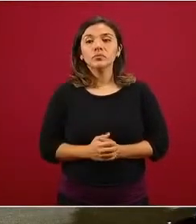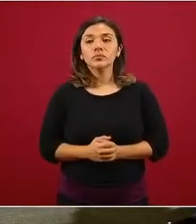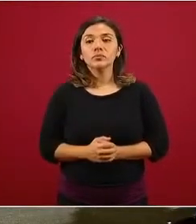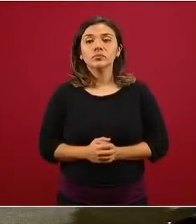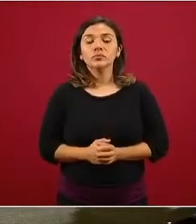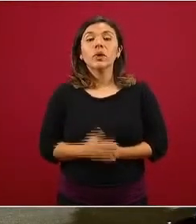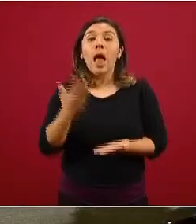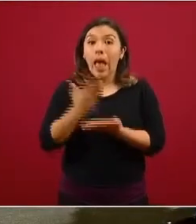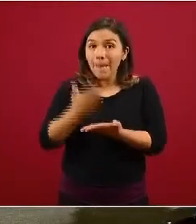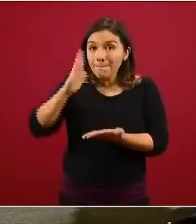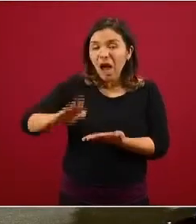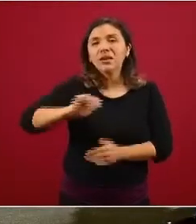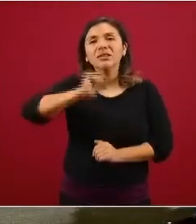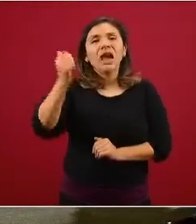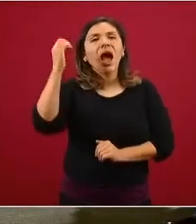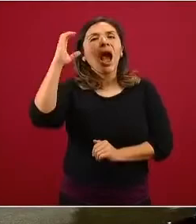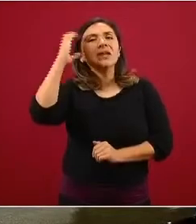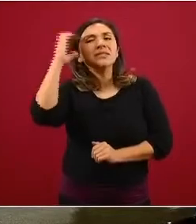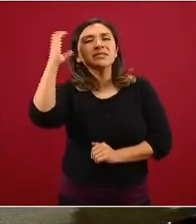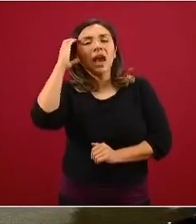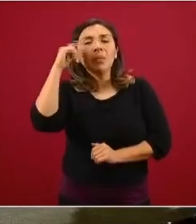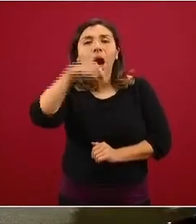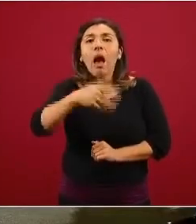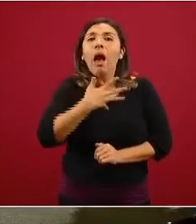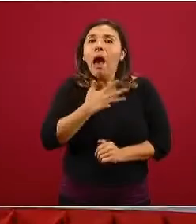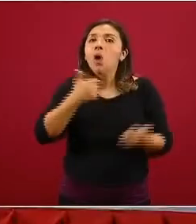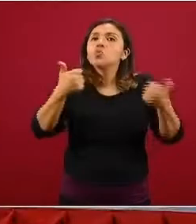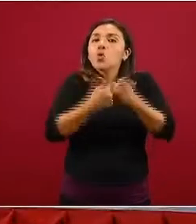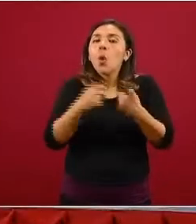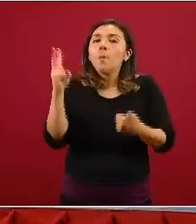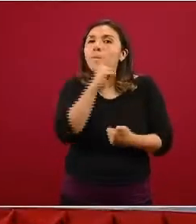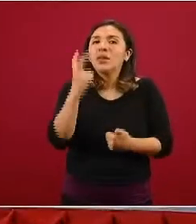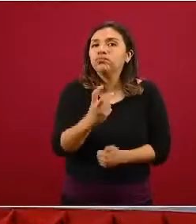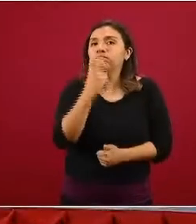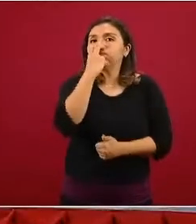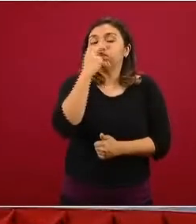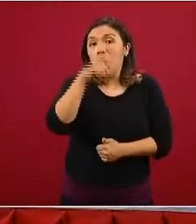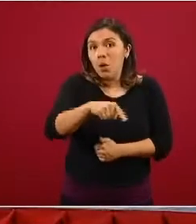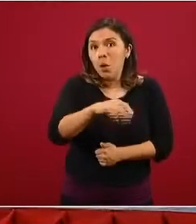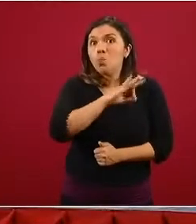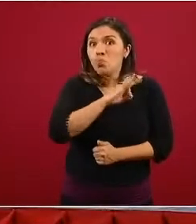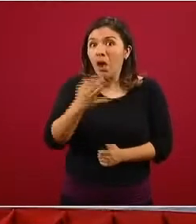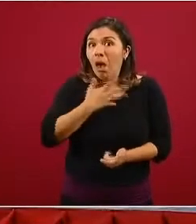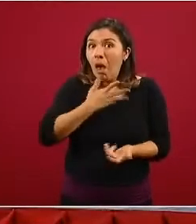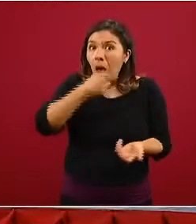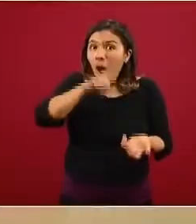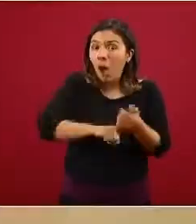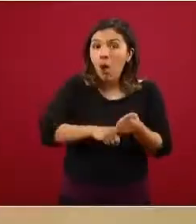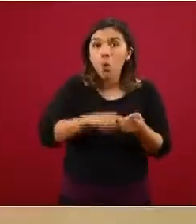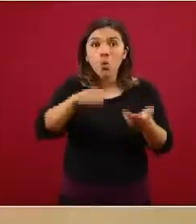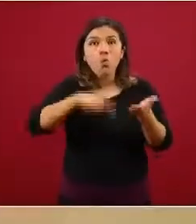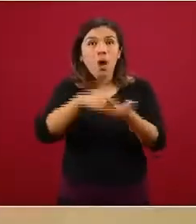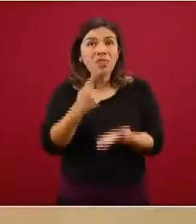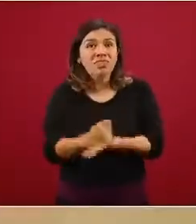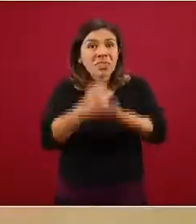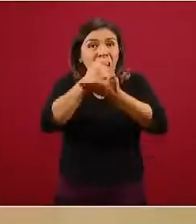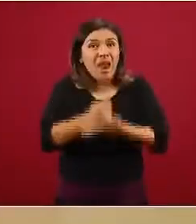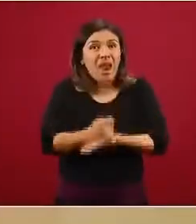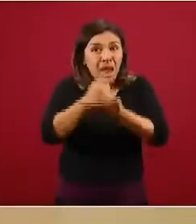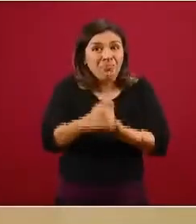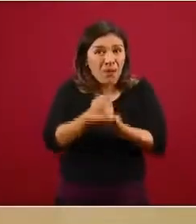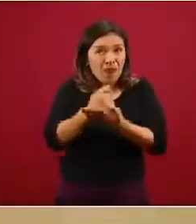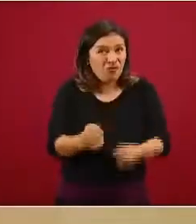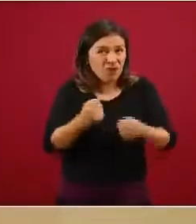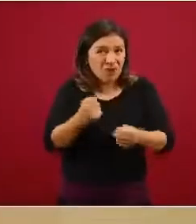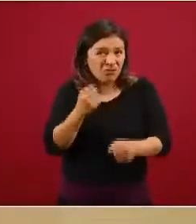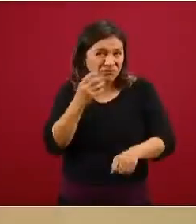Ahora, aparte son las camas que cuentan además con un ventilador, que pueden o no pueden estar dentro de una unidad de terapia intensiva,